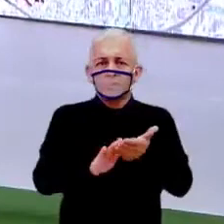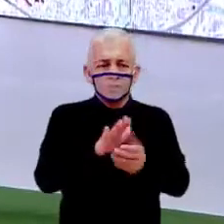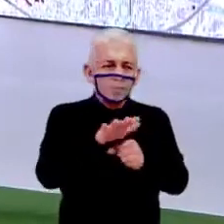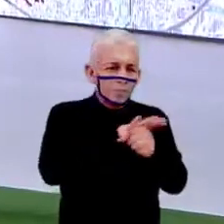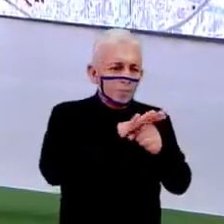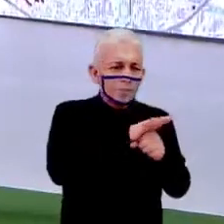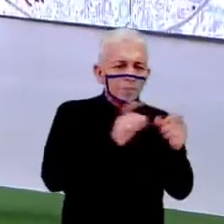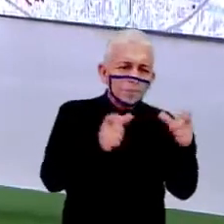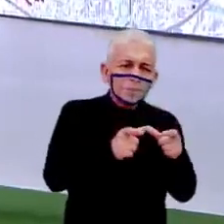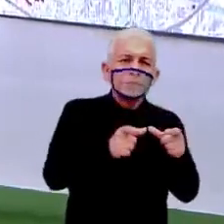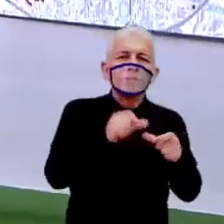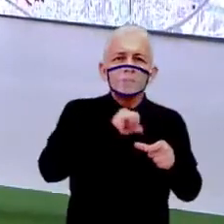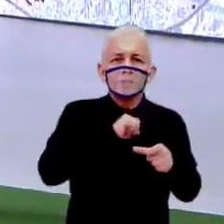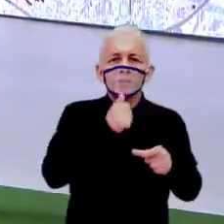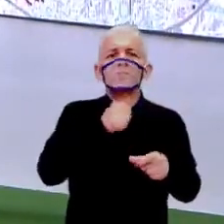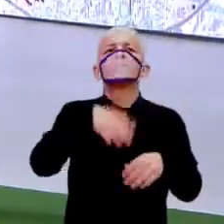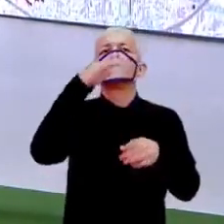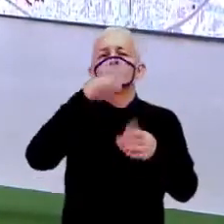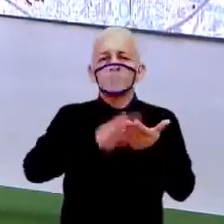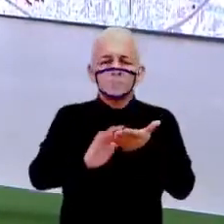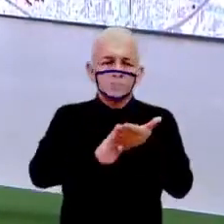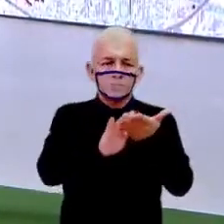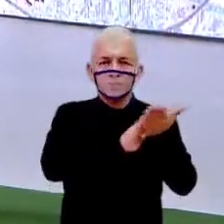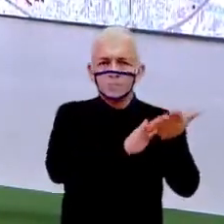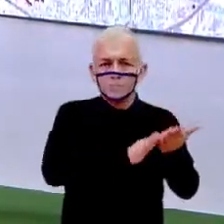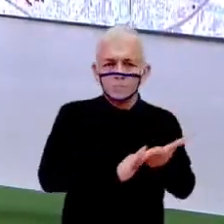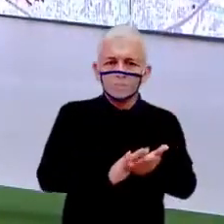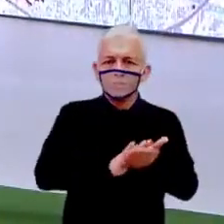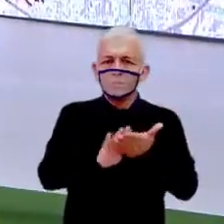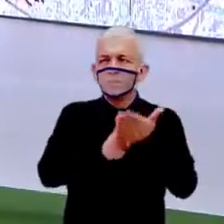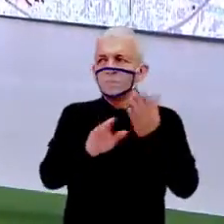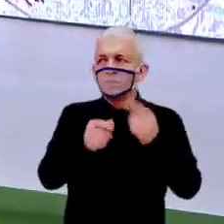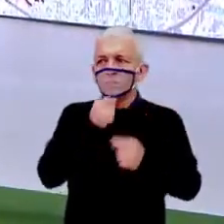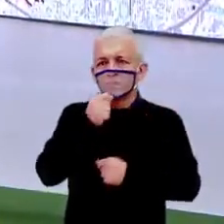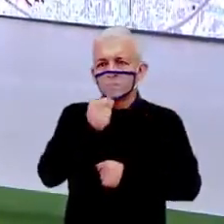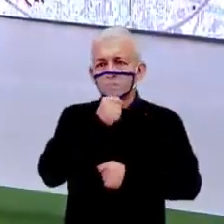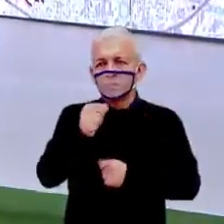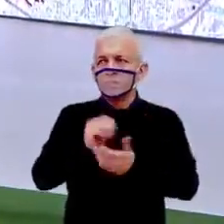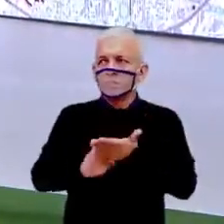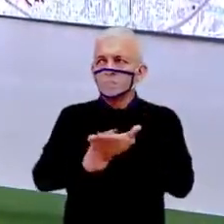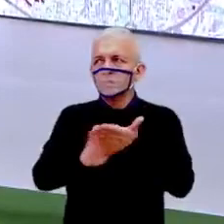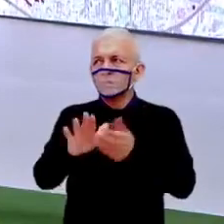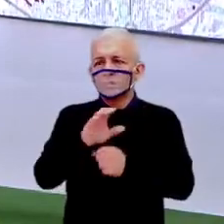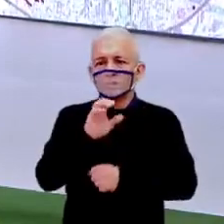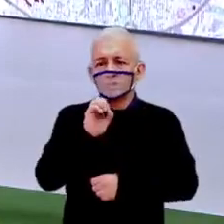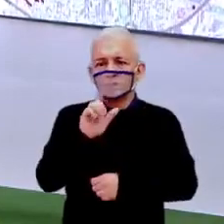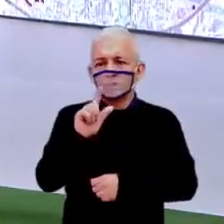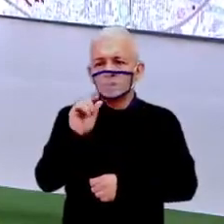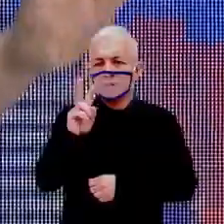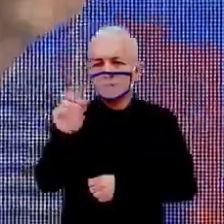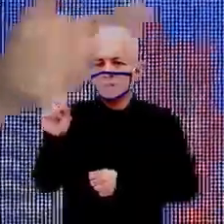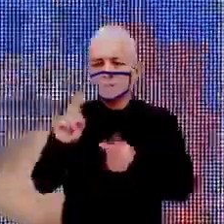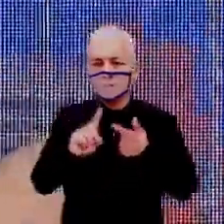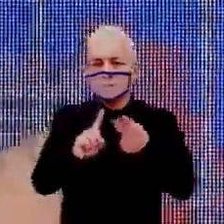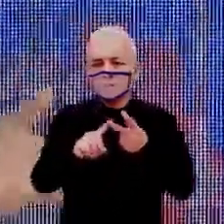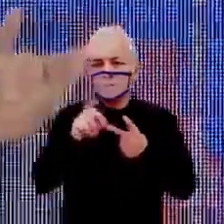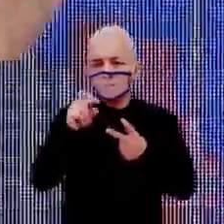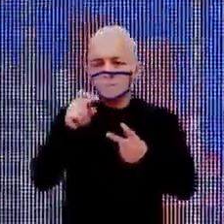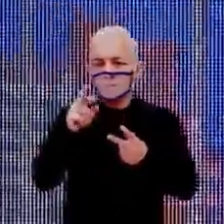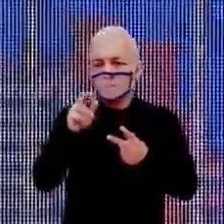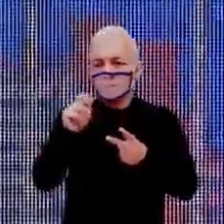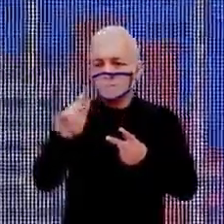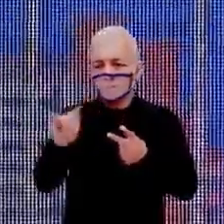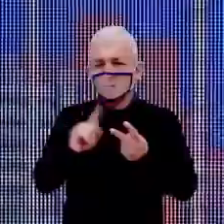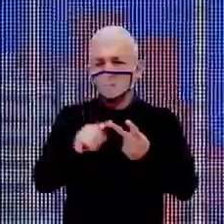esos pequeñitos. Y vamos a tener interesantes e importantes noticias para la gente de Los Olivos, del Porfín, de Mequejo,